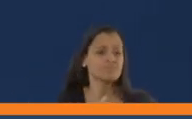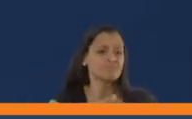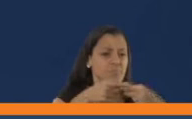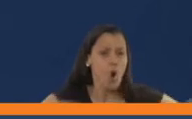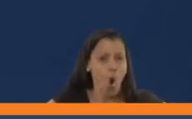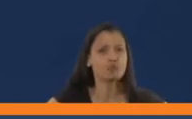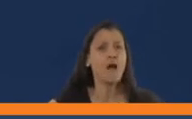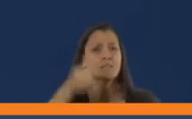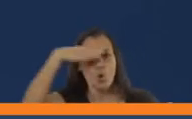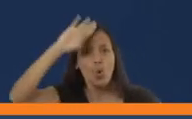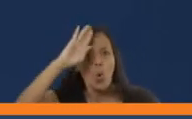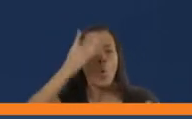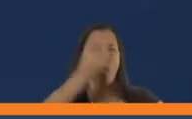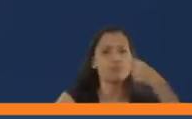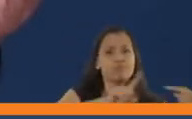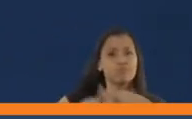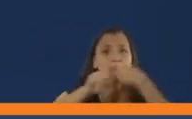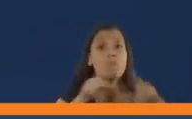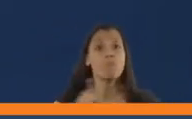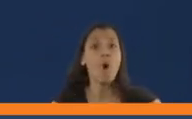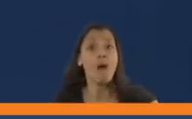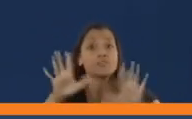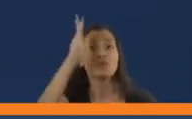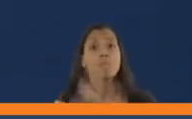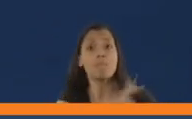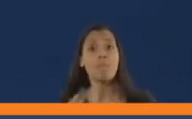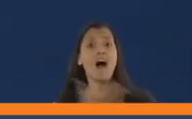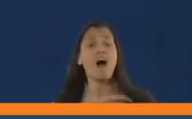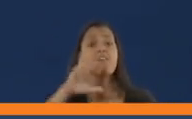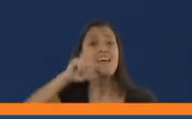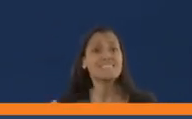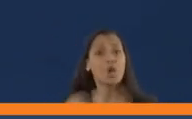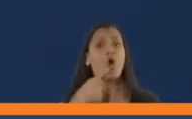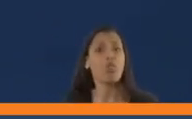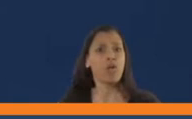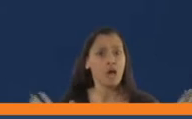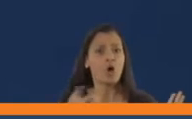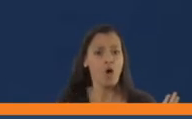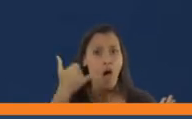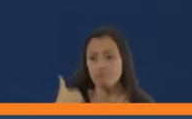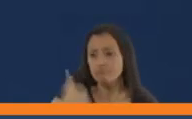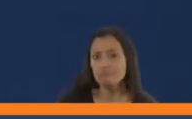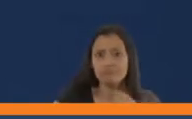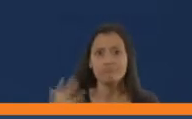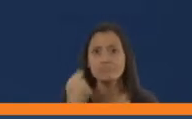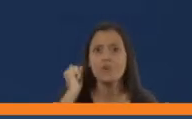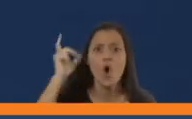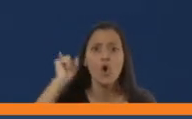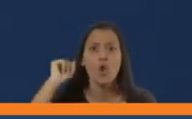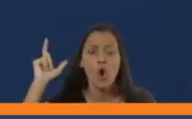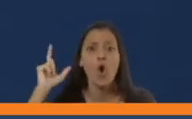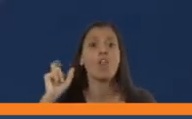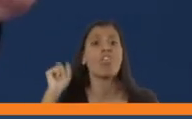acercamiento a cuba en la que el papá francisco me dio que habían significado avances logrados por la administración de barack